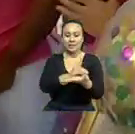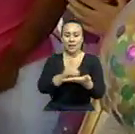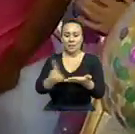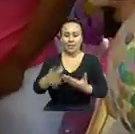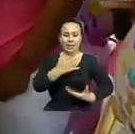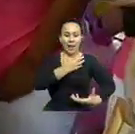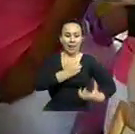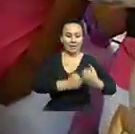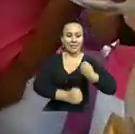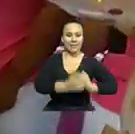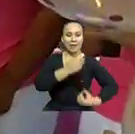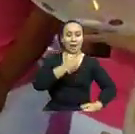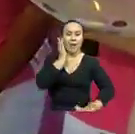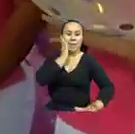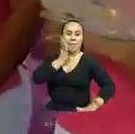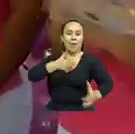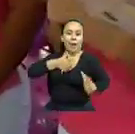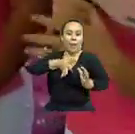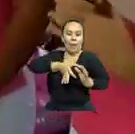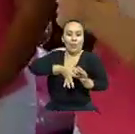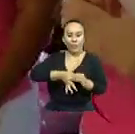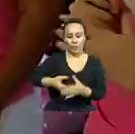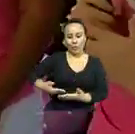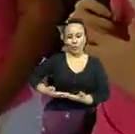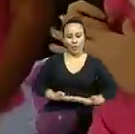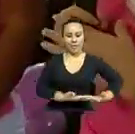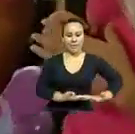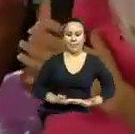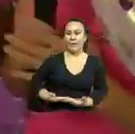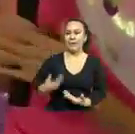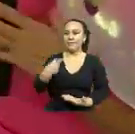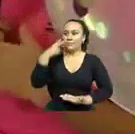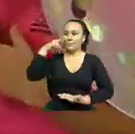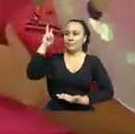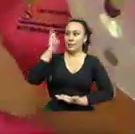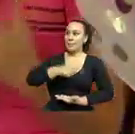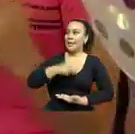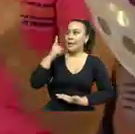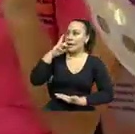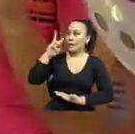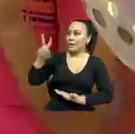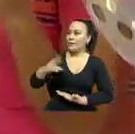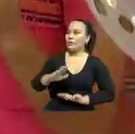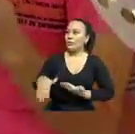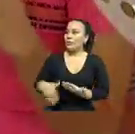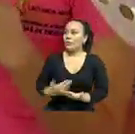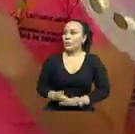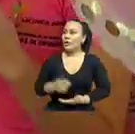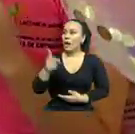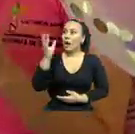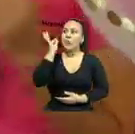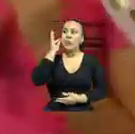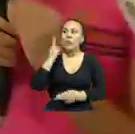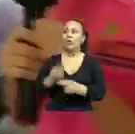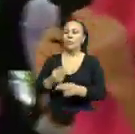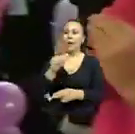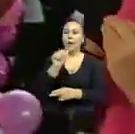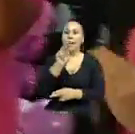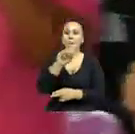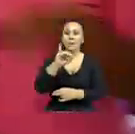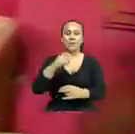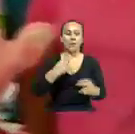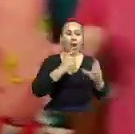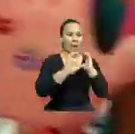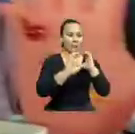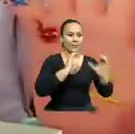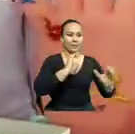de la lactancia materna y para ampliar el tema nos encontramos con la doctora Aminda Figueroa, con quien vamos a dialogar. Doctora,